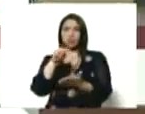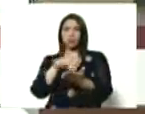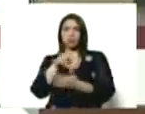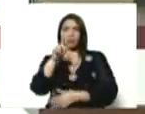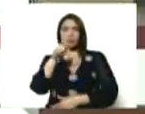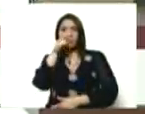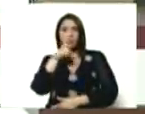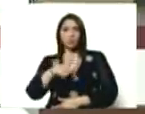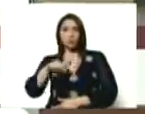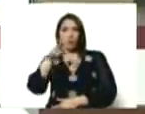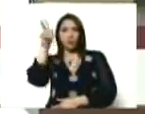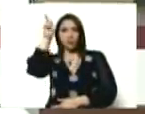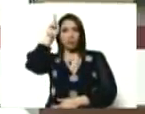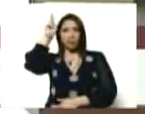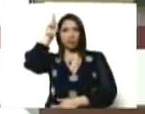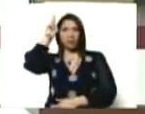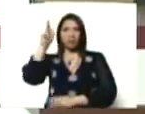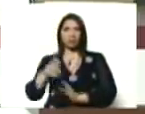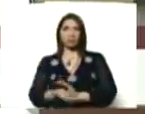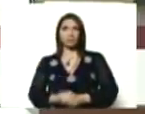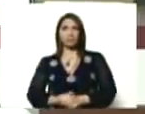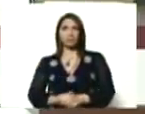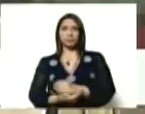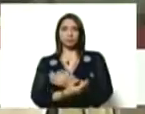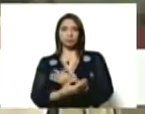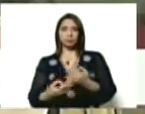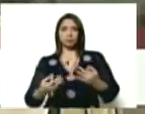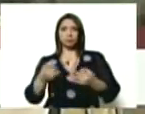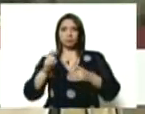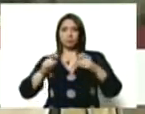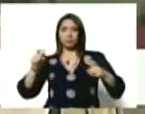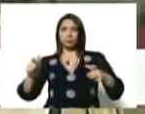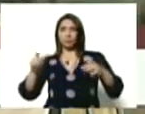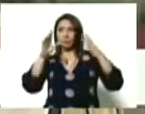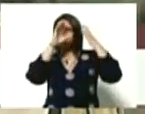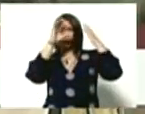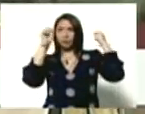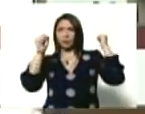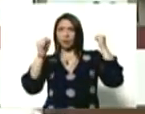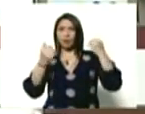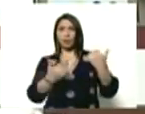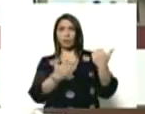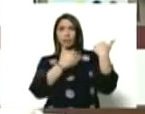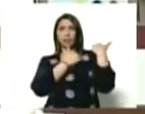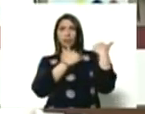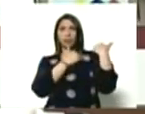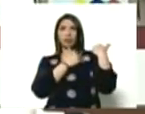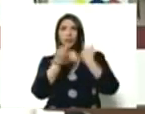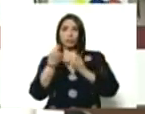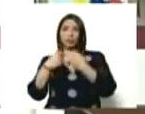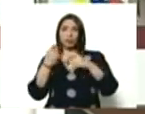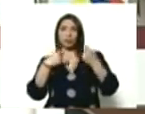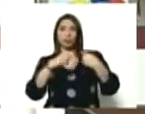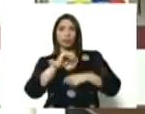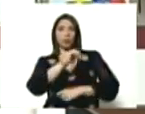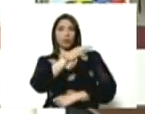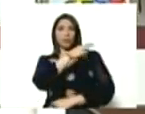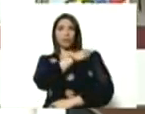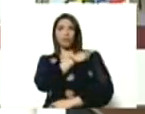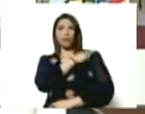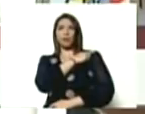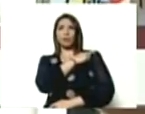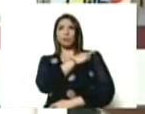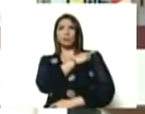pueblos indígenas. Excelentísimos señores embajadores, honorables encargados de negocios y jefes representantes